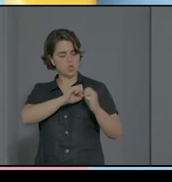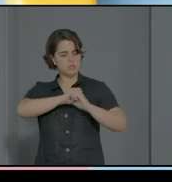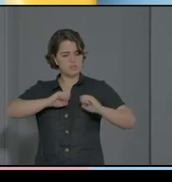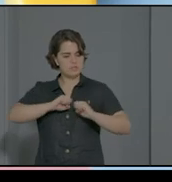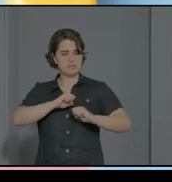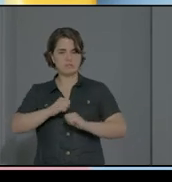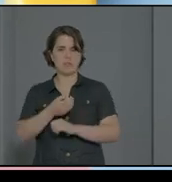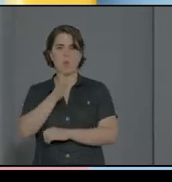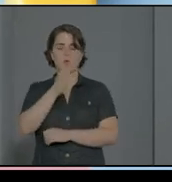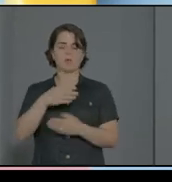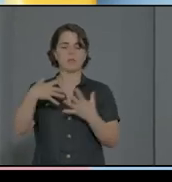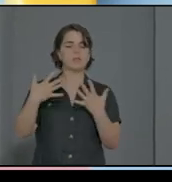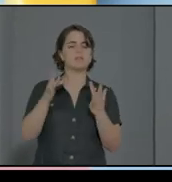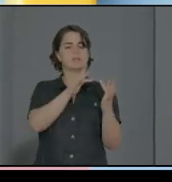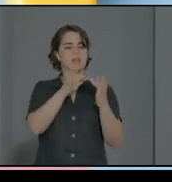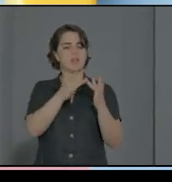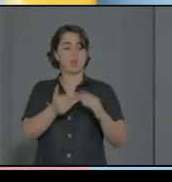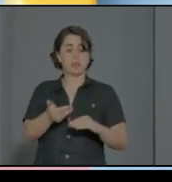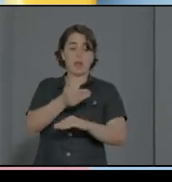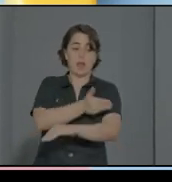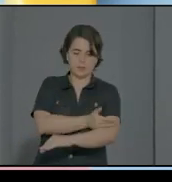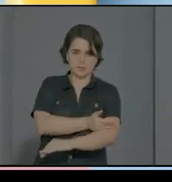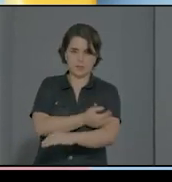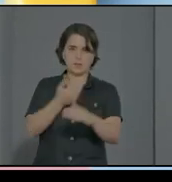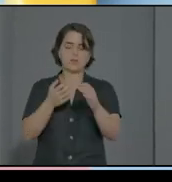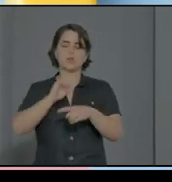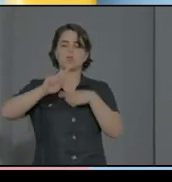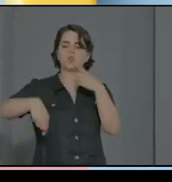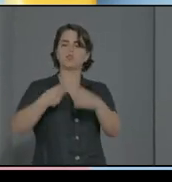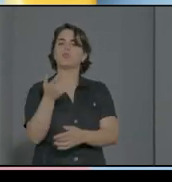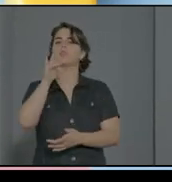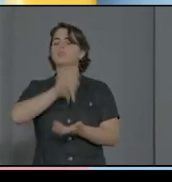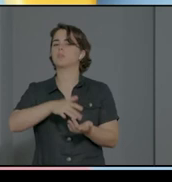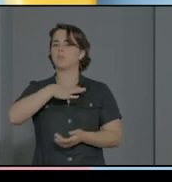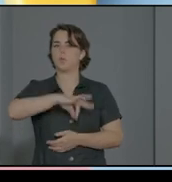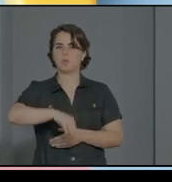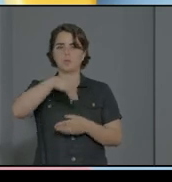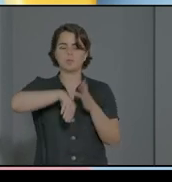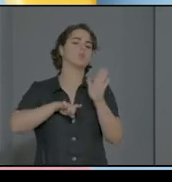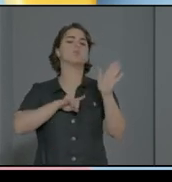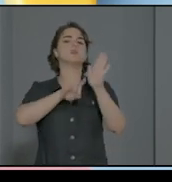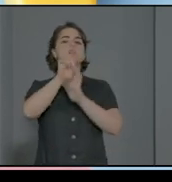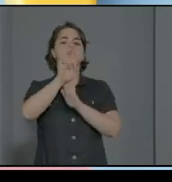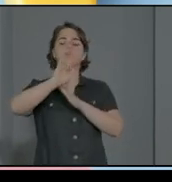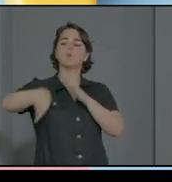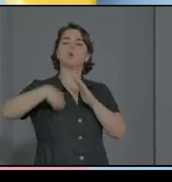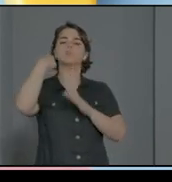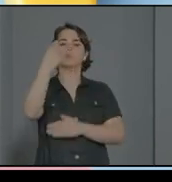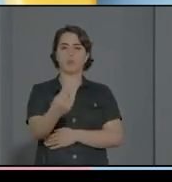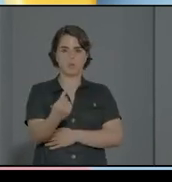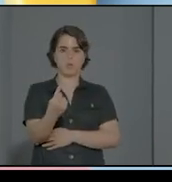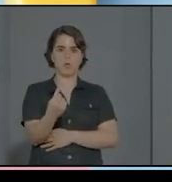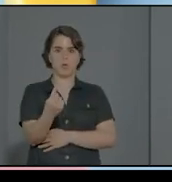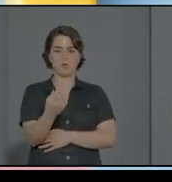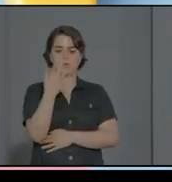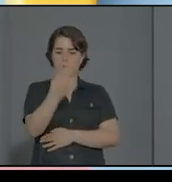pueden tener unas repercusiones en el desarrollo posterior y tener un problema a